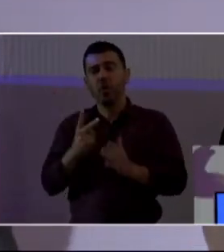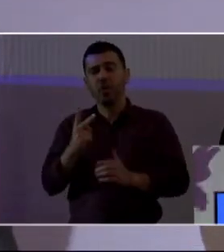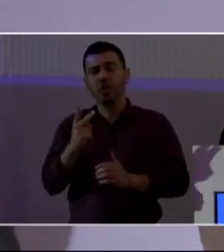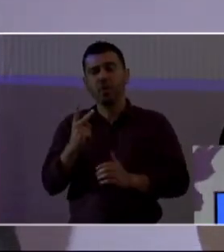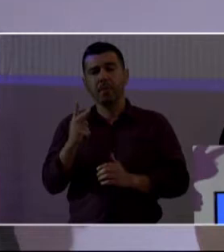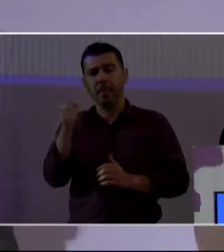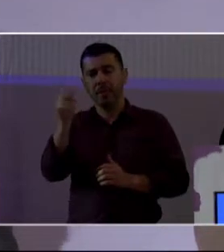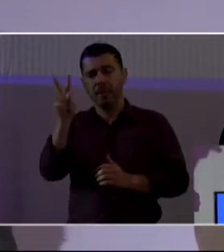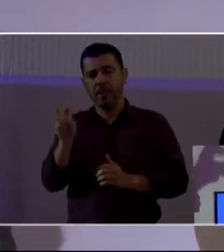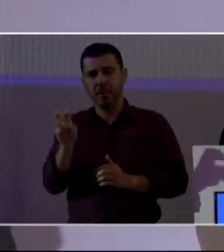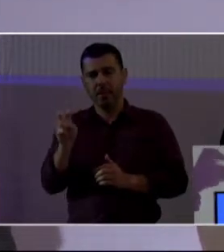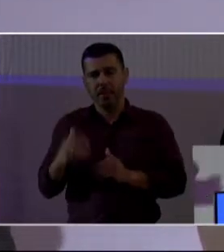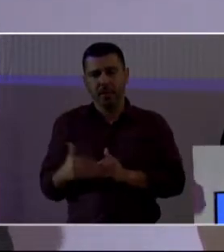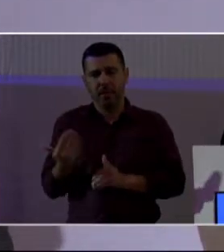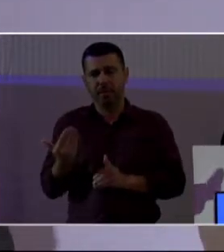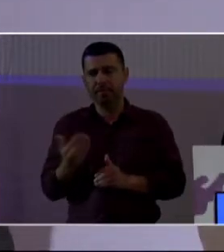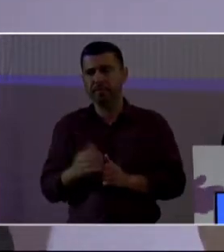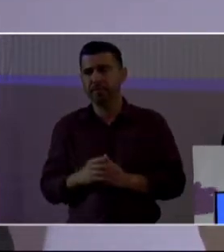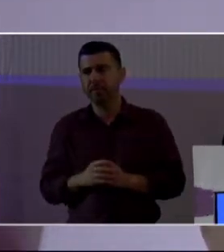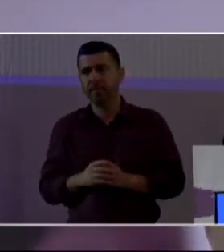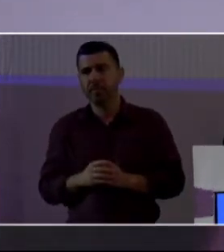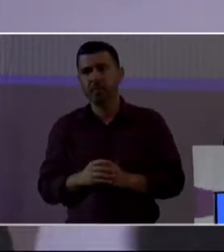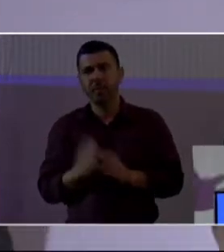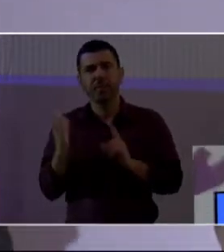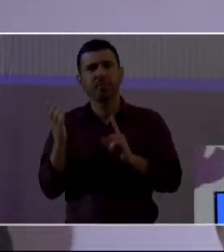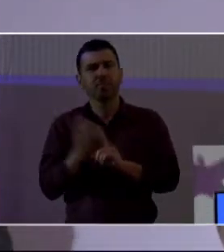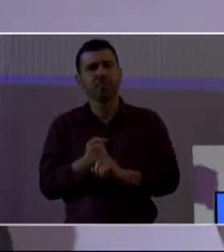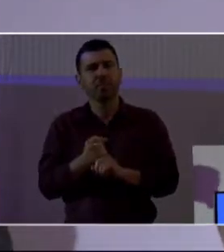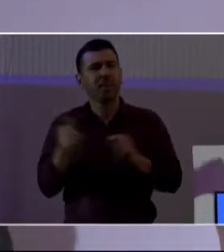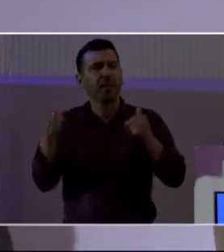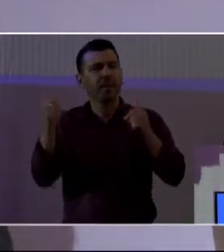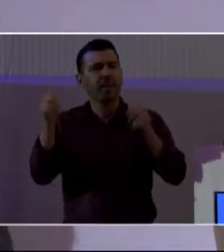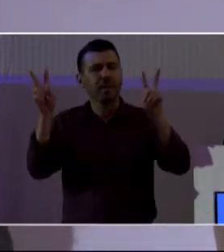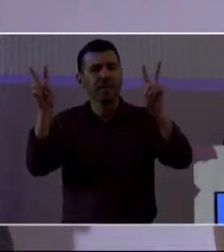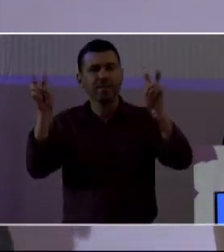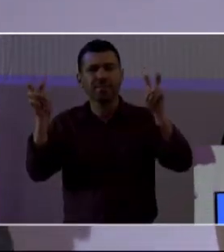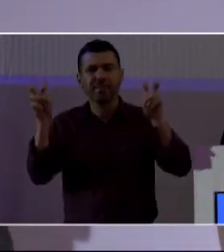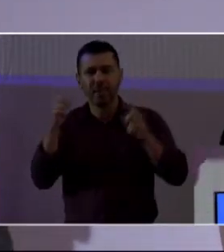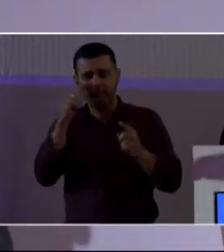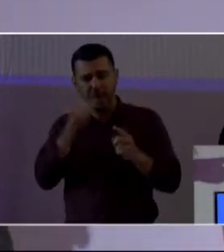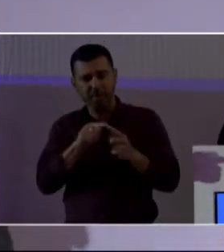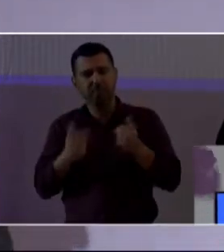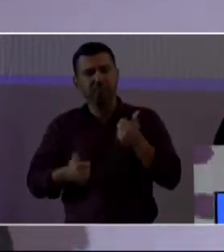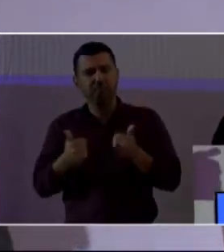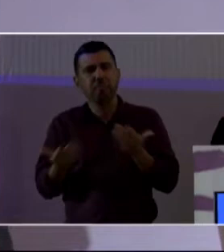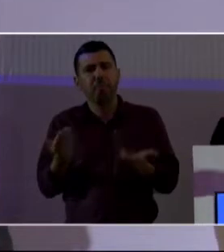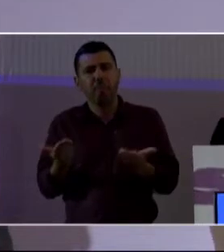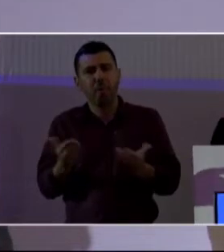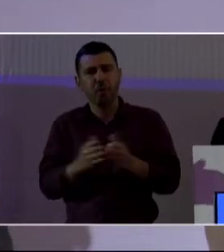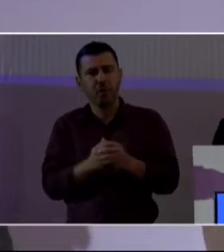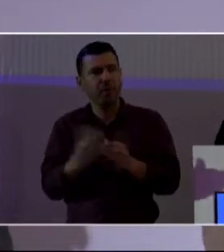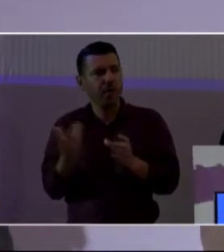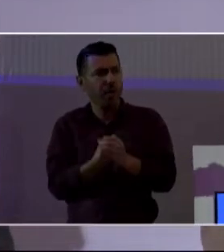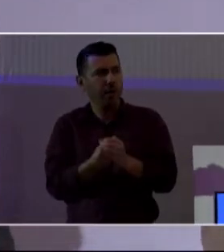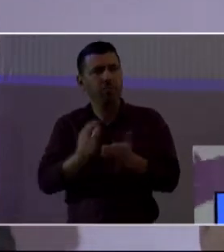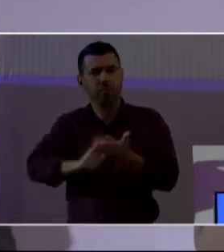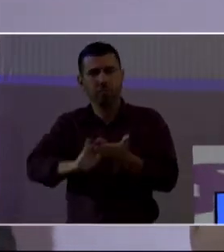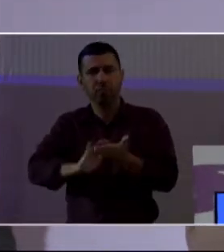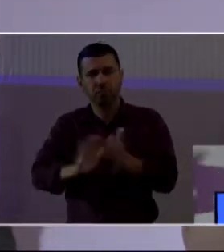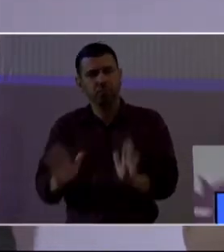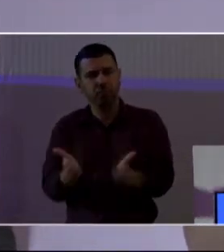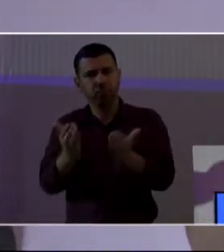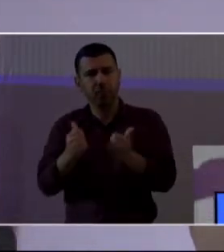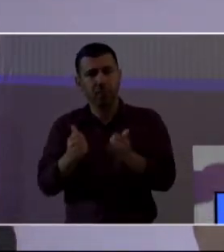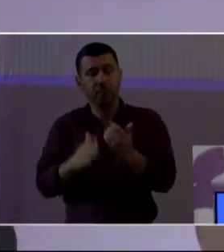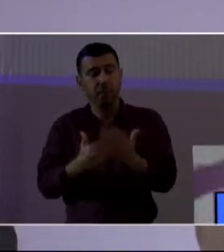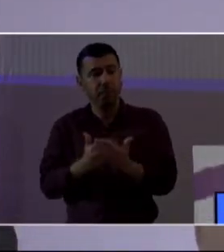a principios del 2017. Encontramos un tema de que era una posibilidad que garantizaría la reincorporación no solamente del territorio, sino de